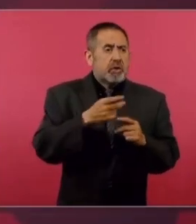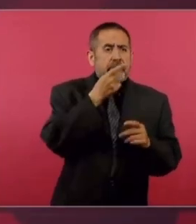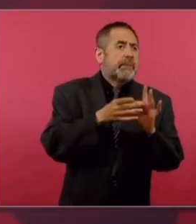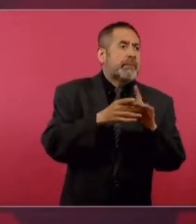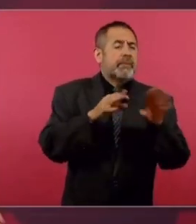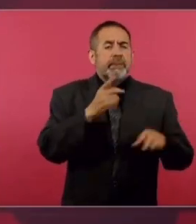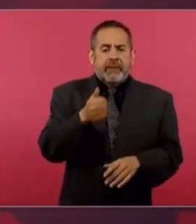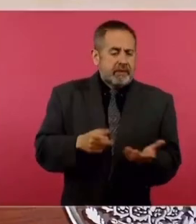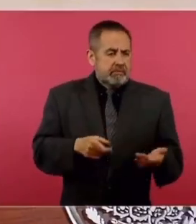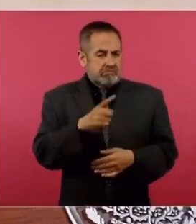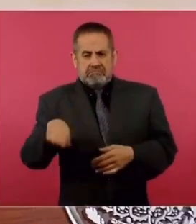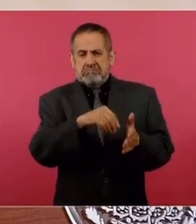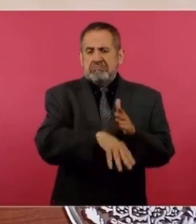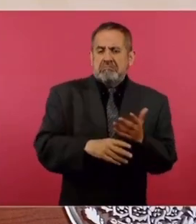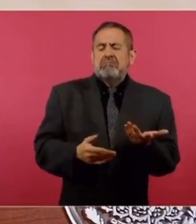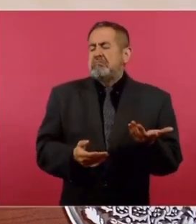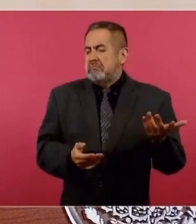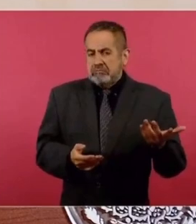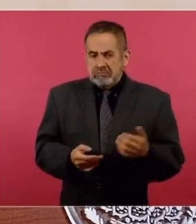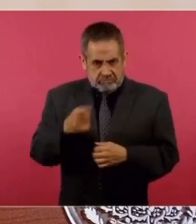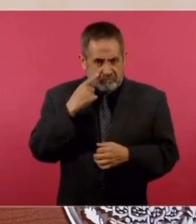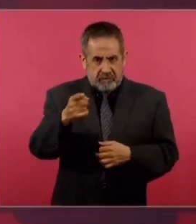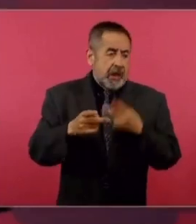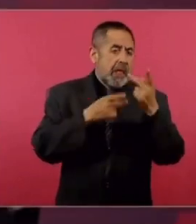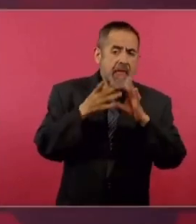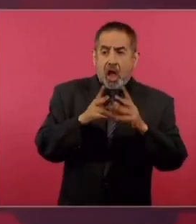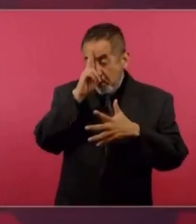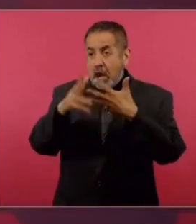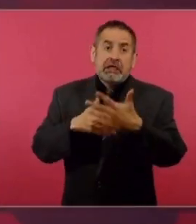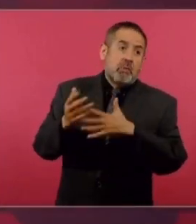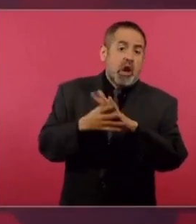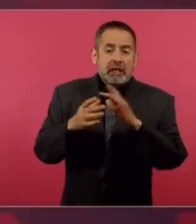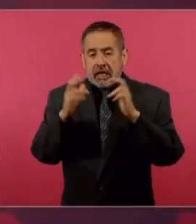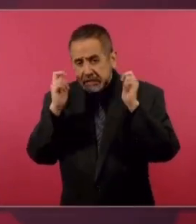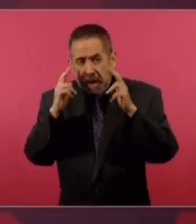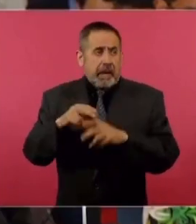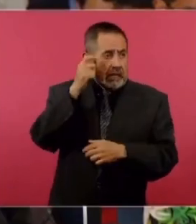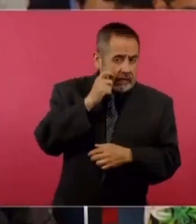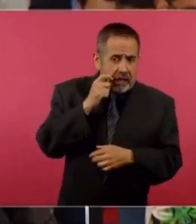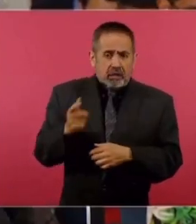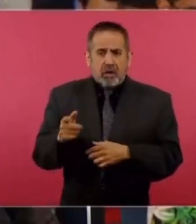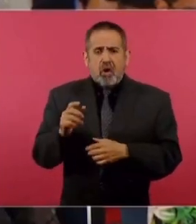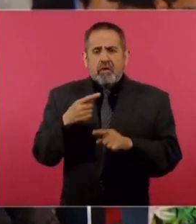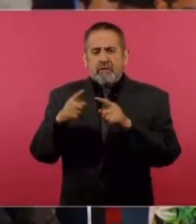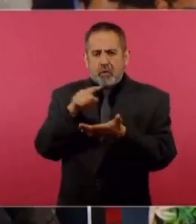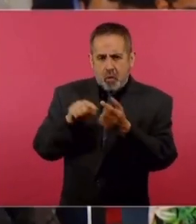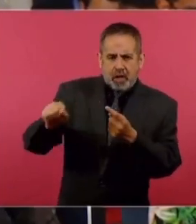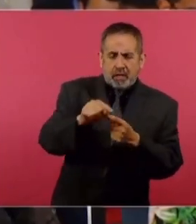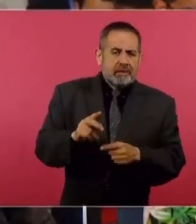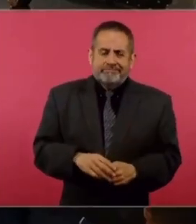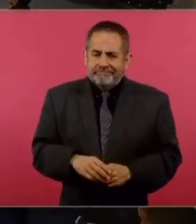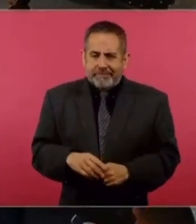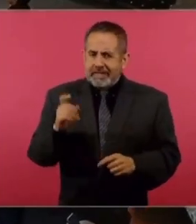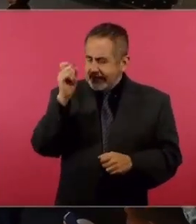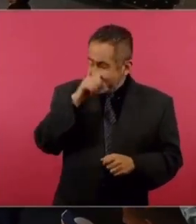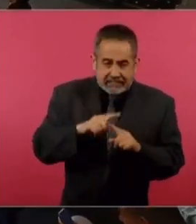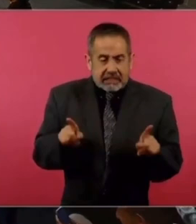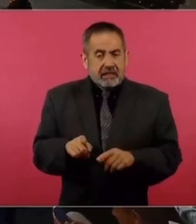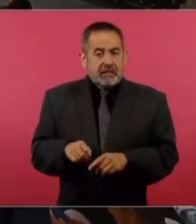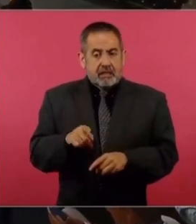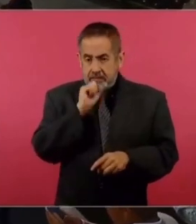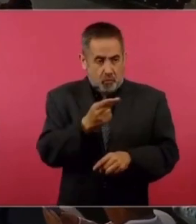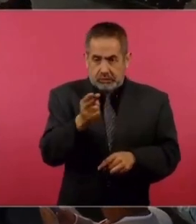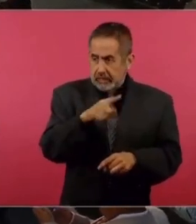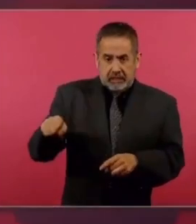dice. Ustedes pueden estar hablando de la violencia en Chiapas o en Guerrero o en cualquier lugar, pero es muy difícil.